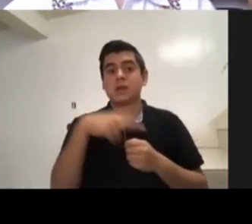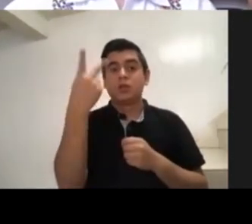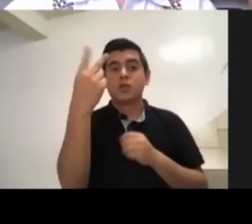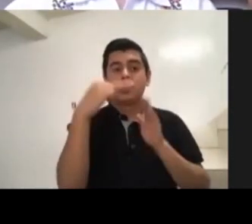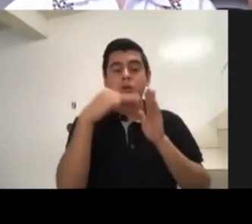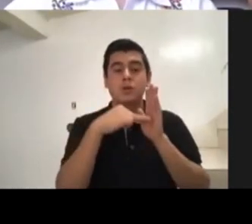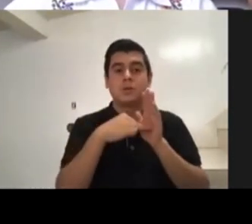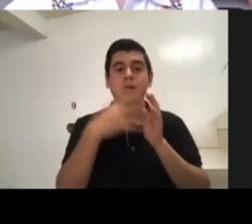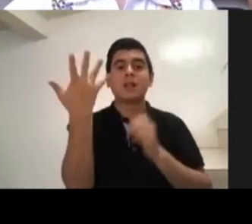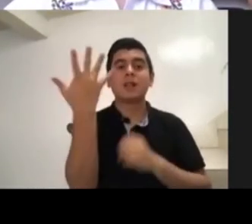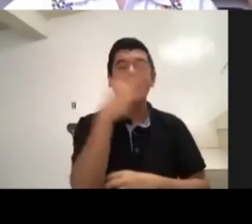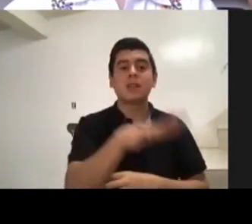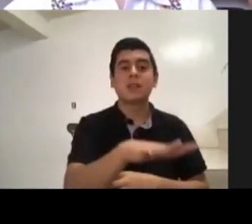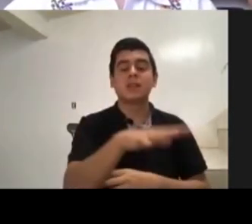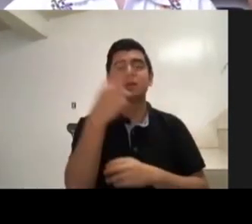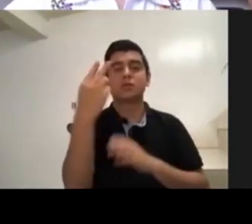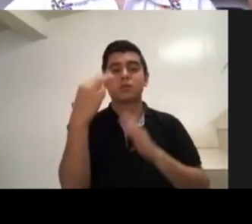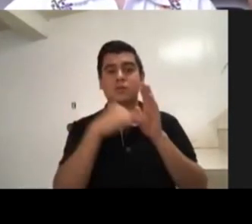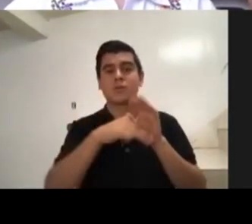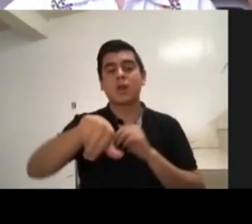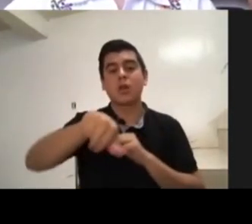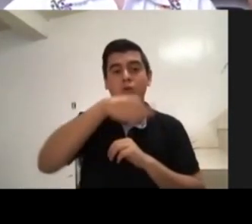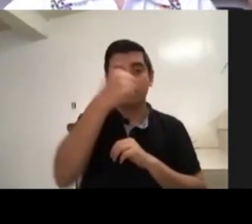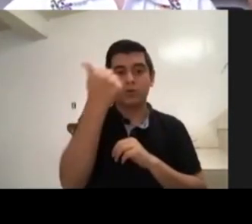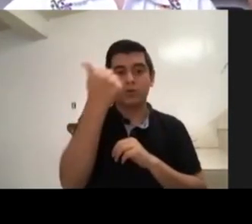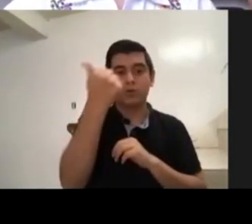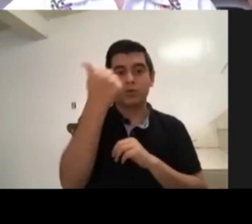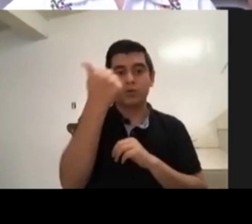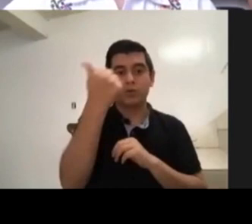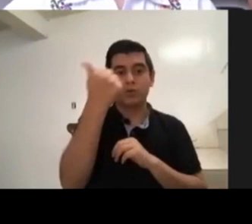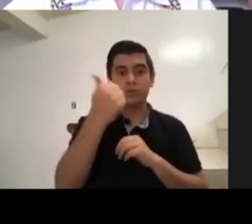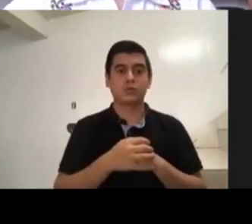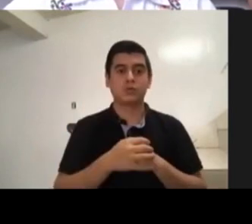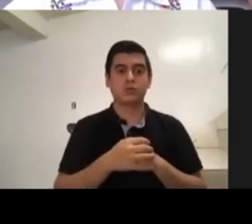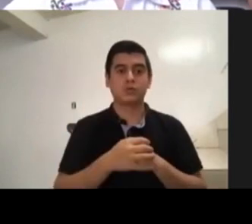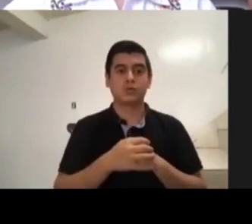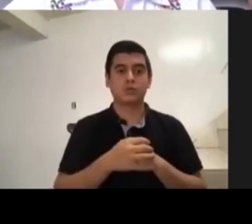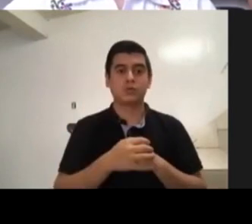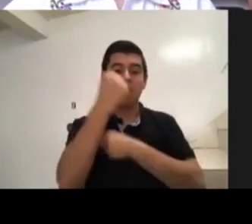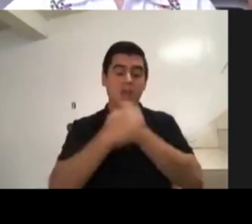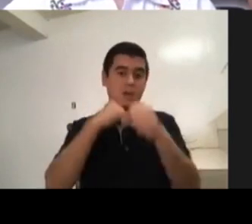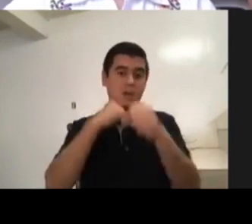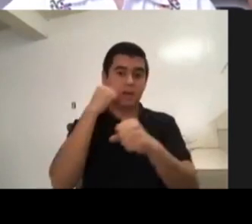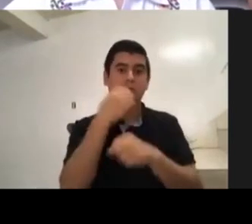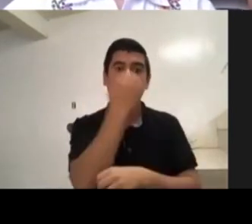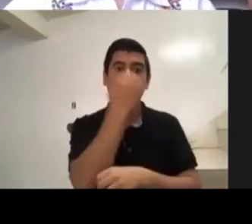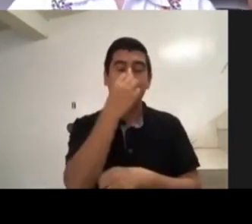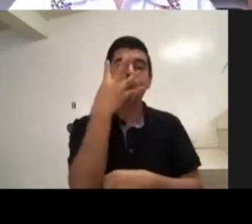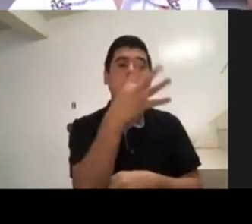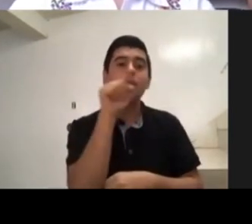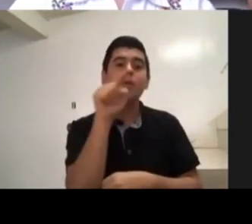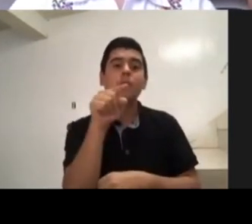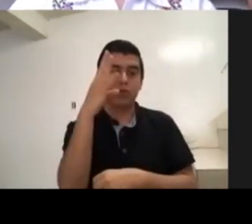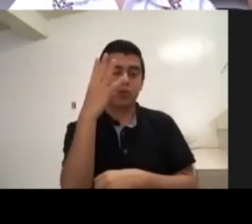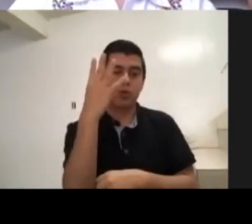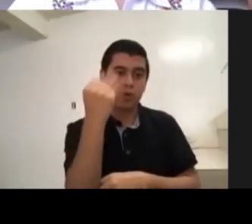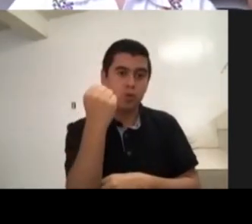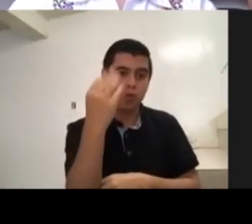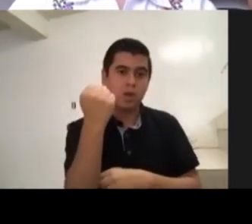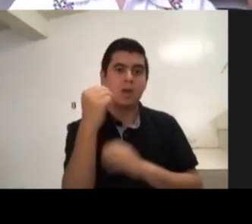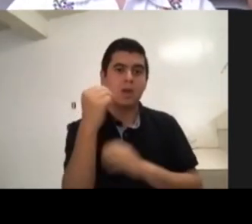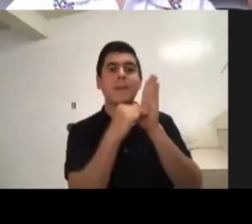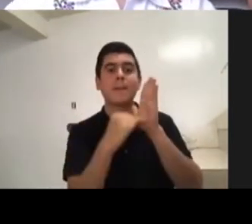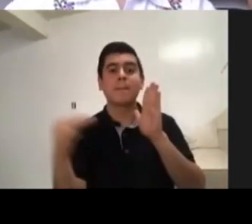en ese ciclo escolar, hubo 4.9 millones, casi 5 millones de niños, niñas